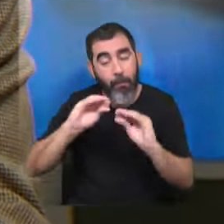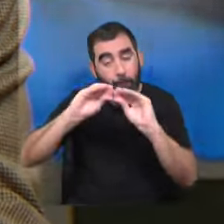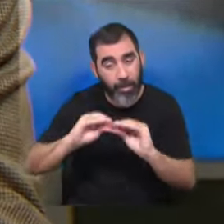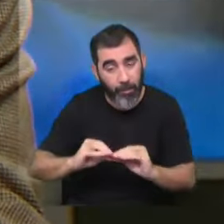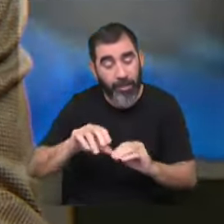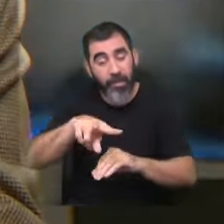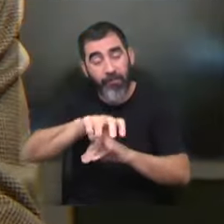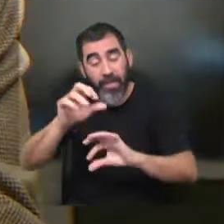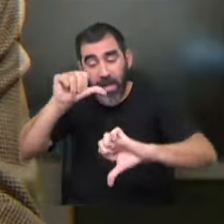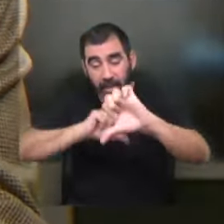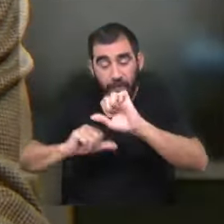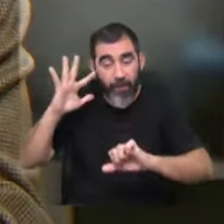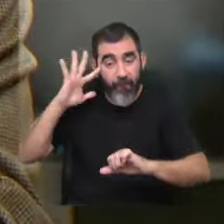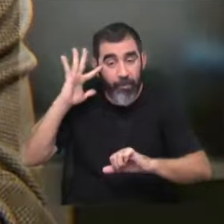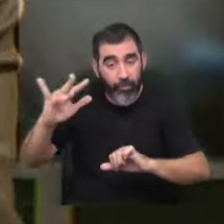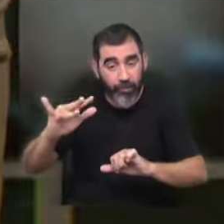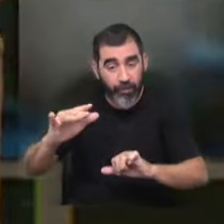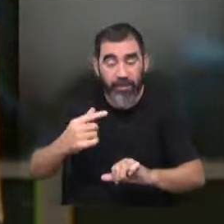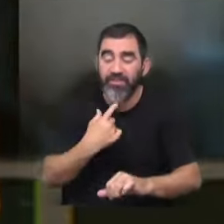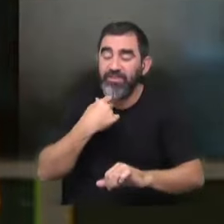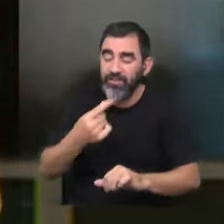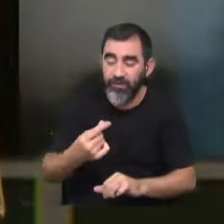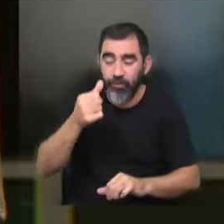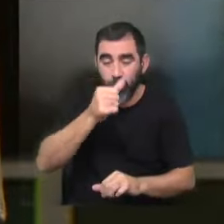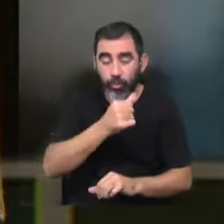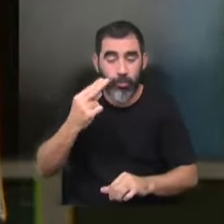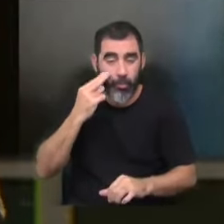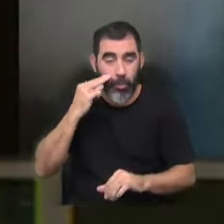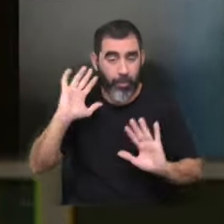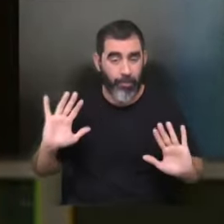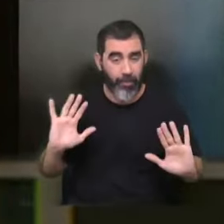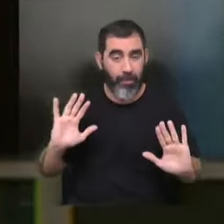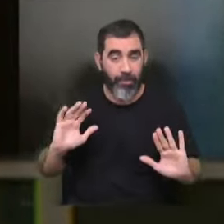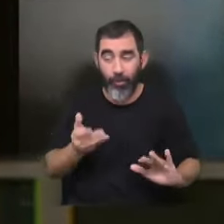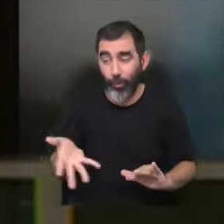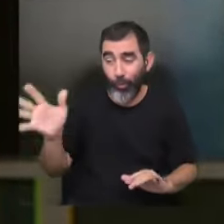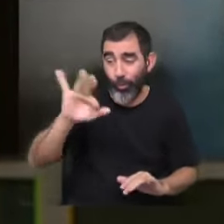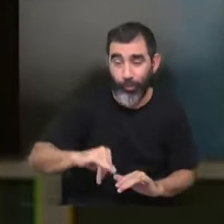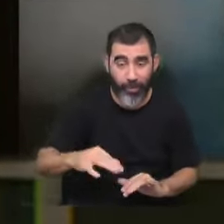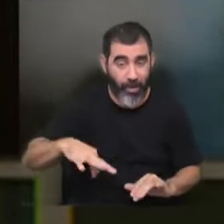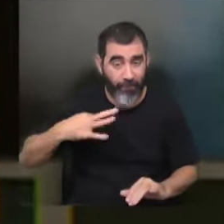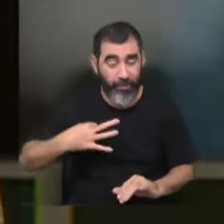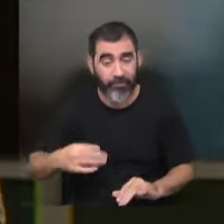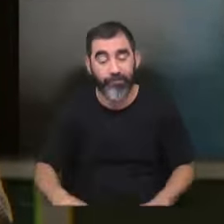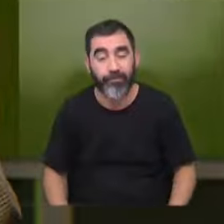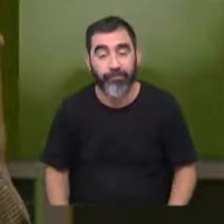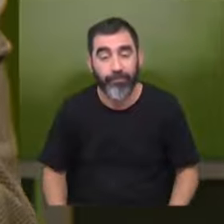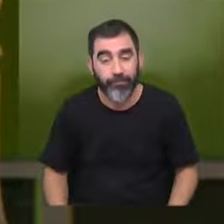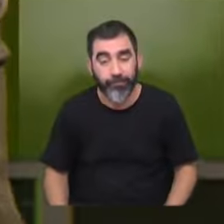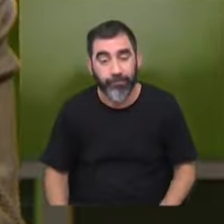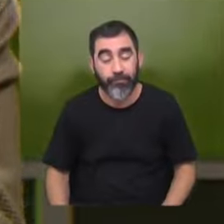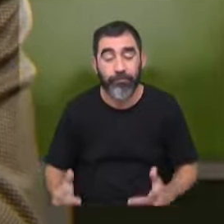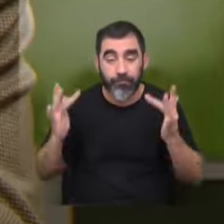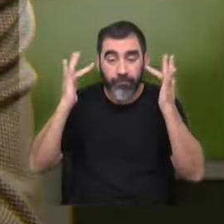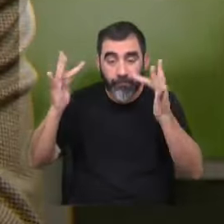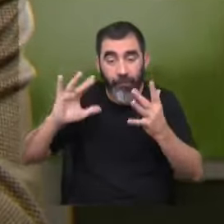la física, la química y la filosofía son herramientas para resolver los problemas que nos planteamos. Y en la medida en que la educación